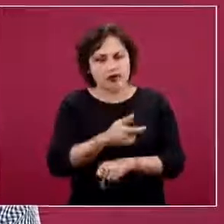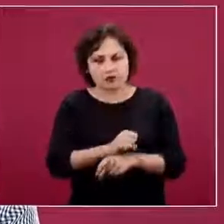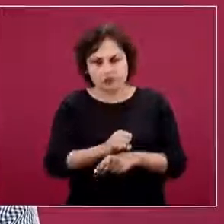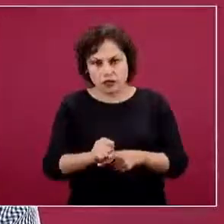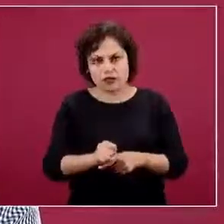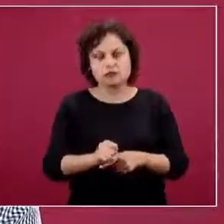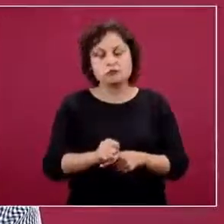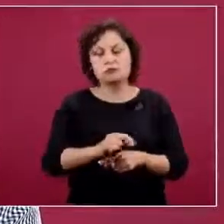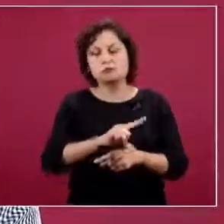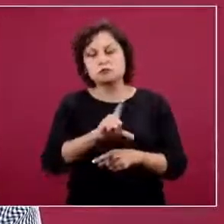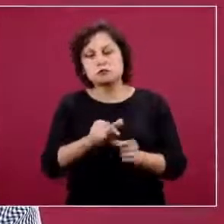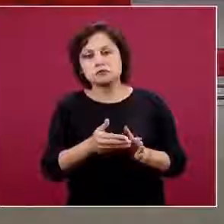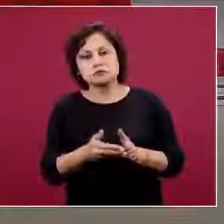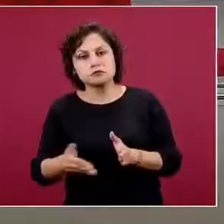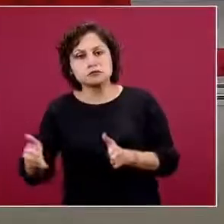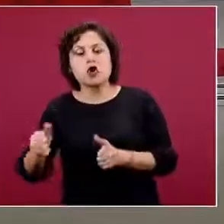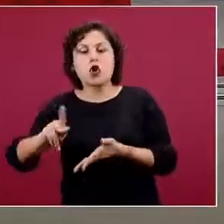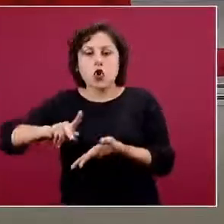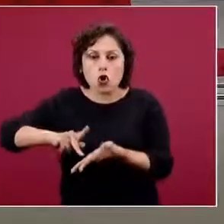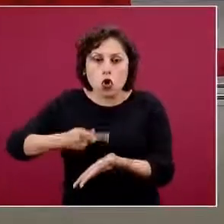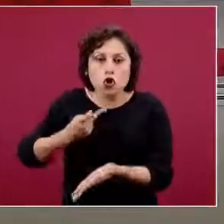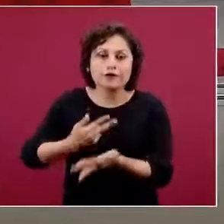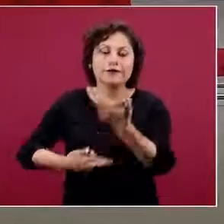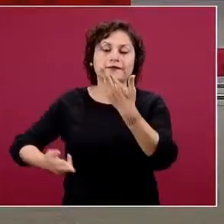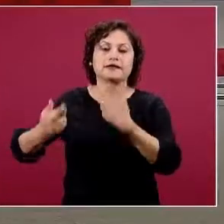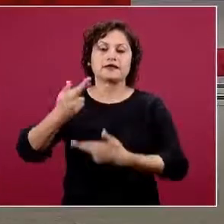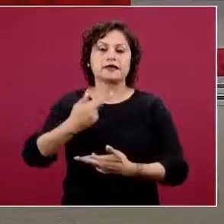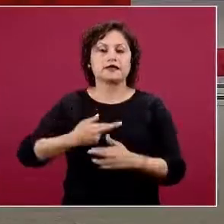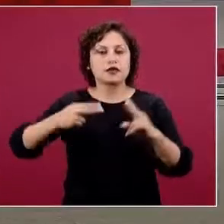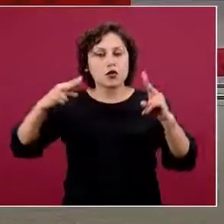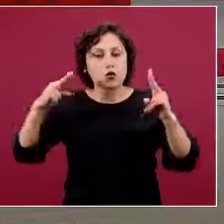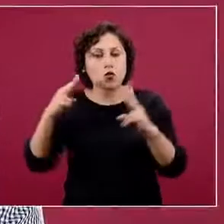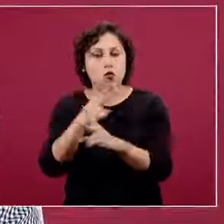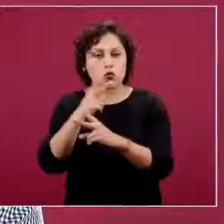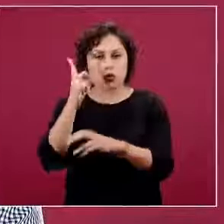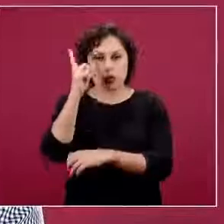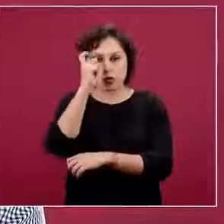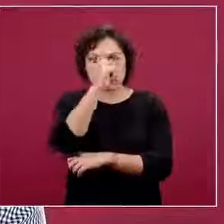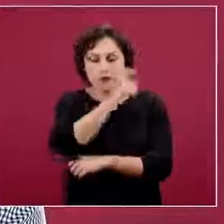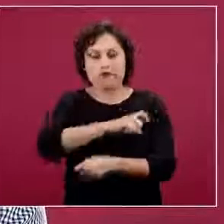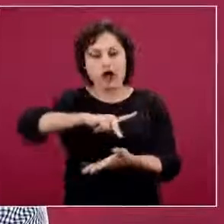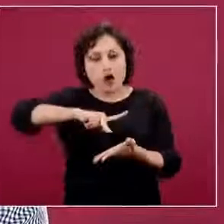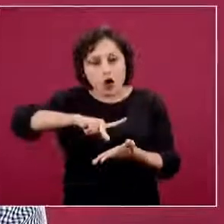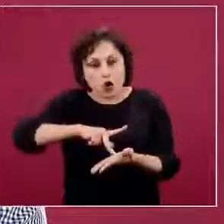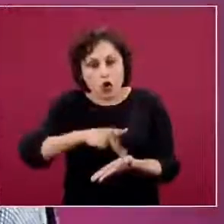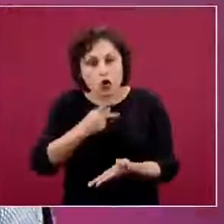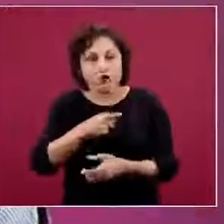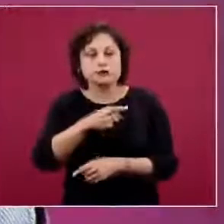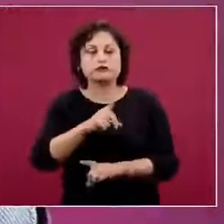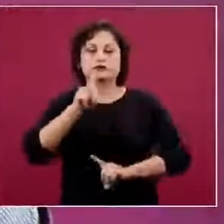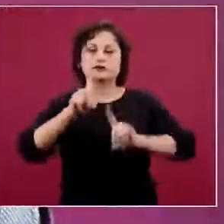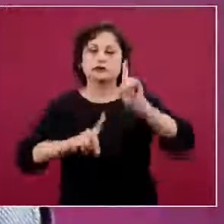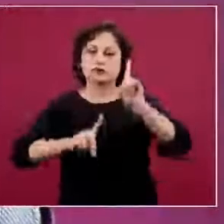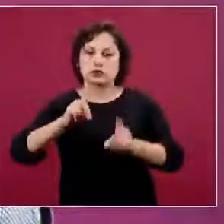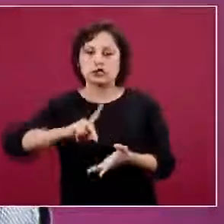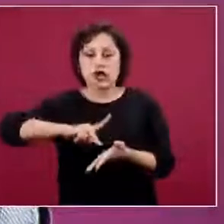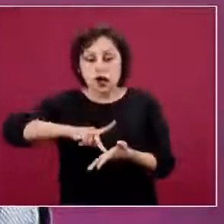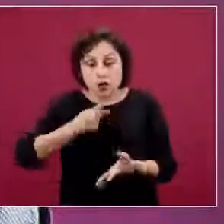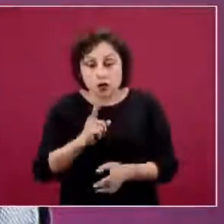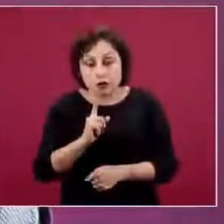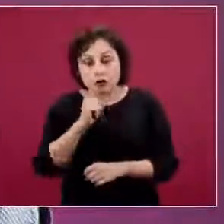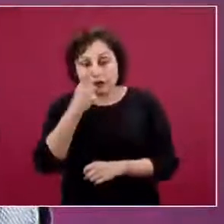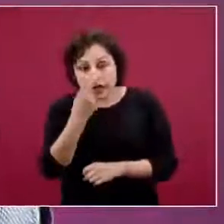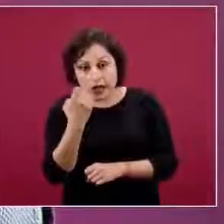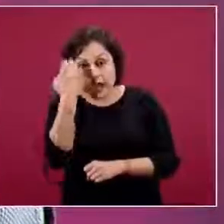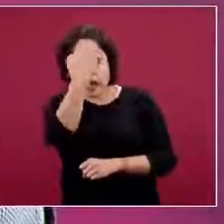inicia nuevamente con un cuadro respiratorio, vuelve nuevamente a ser clasificado como caso sospechoso, se toma nuevamente la